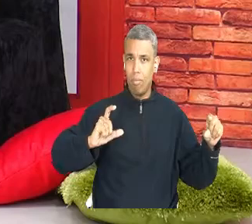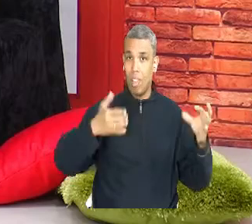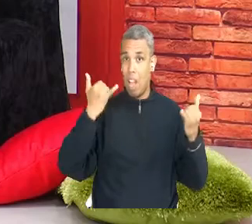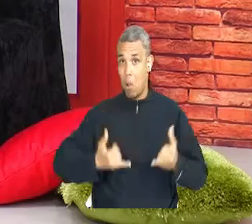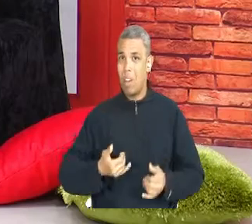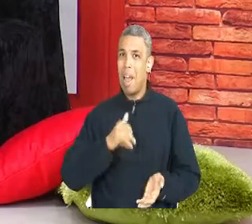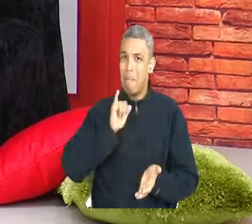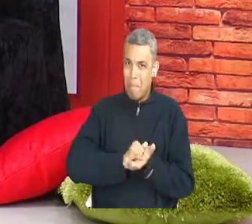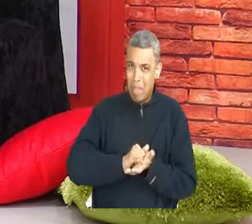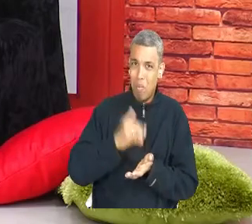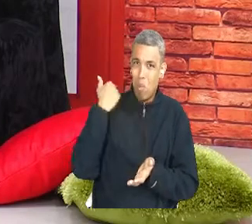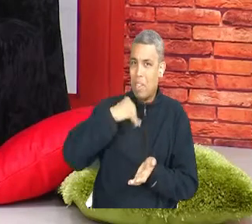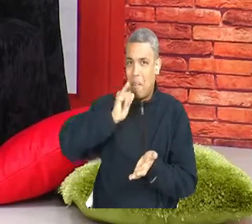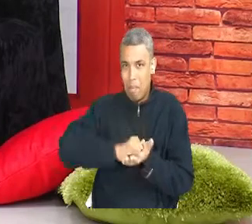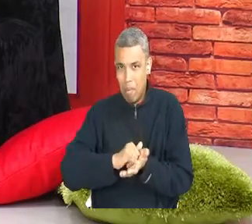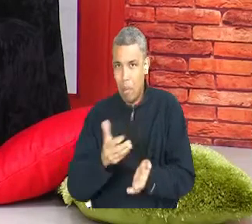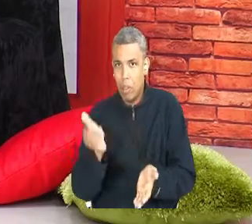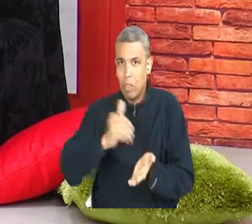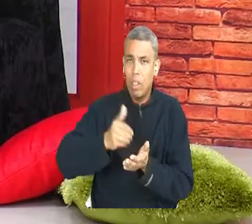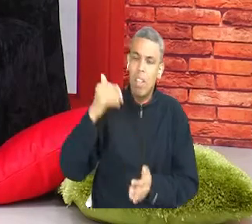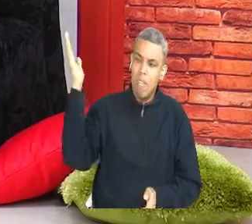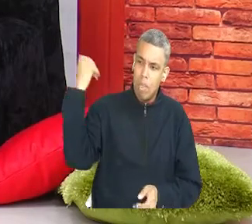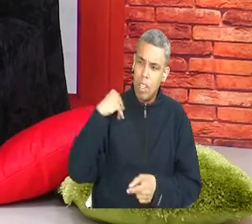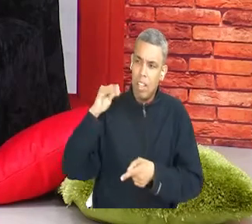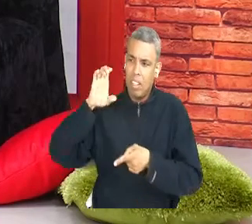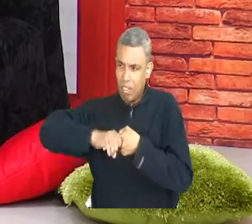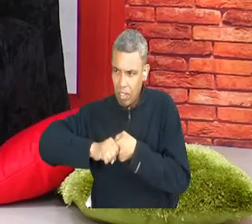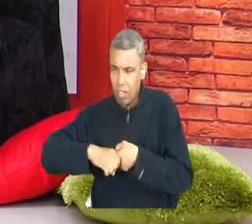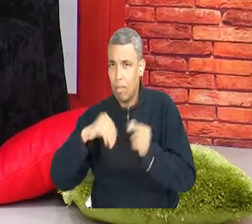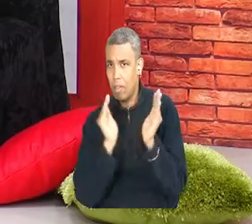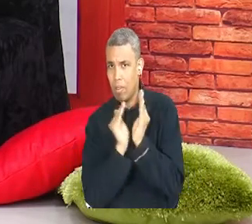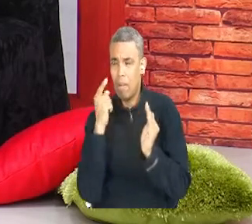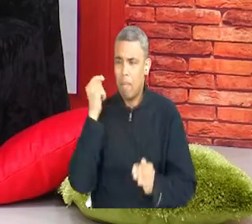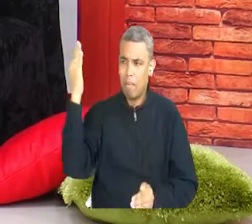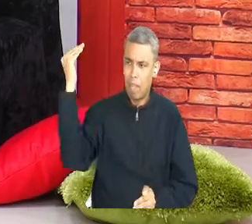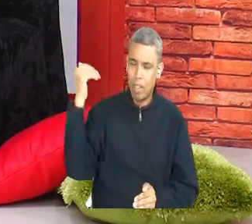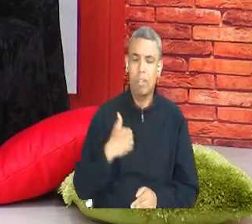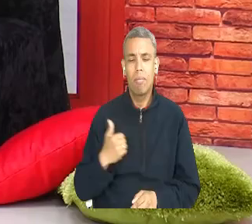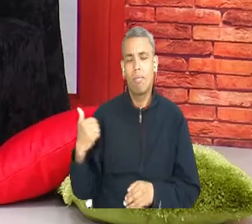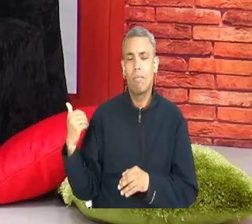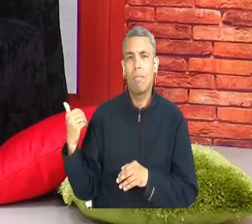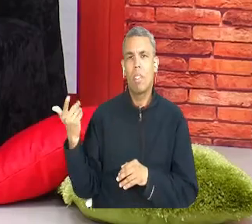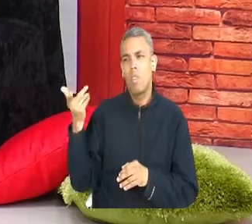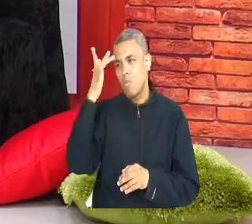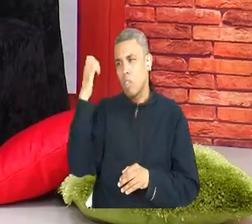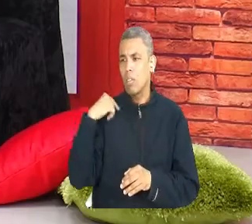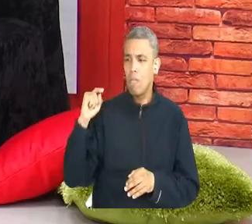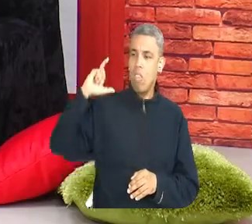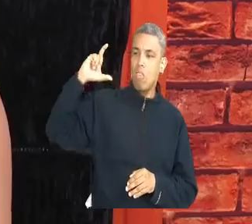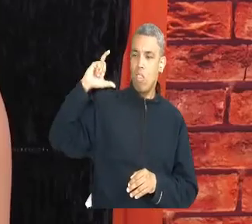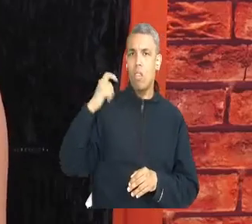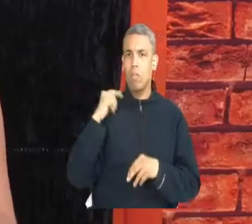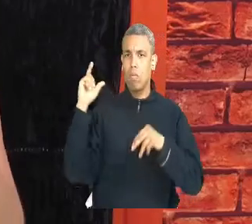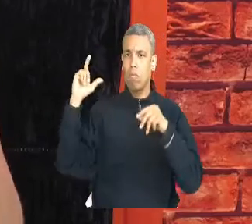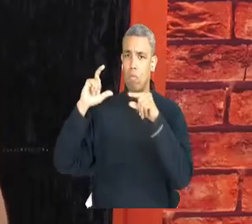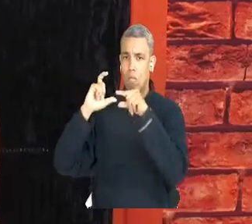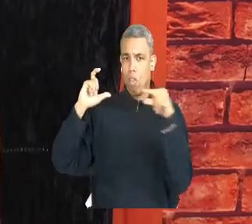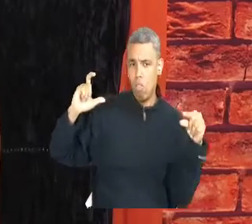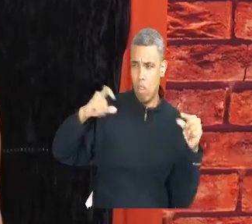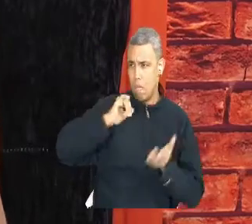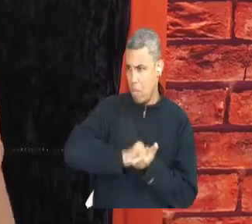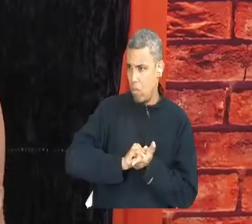que pasar digámoslo como a otra instancia que sería demandar para que sea un juez el que establezca esa cuota de fijeza cuota o